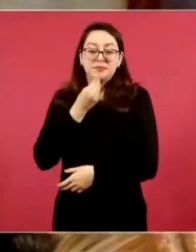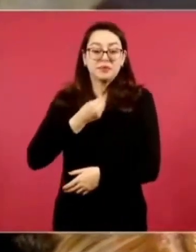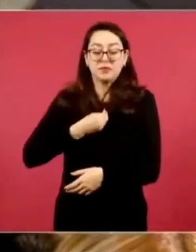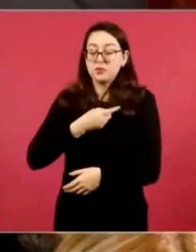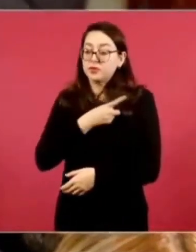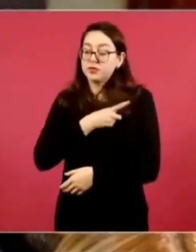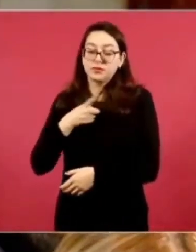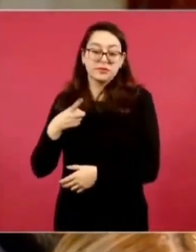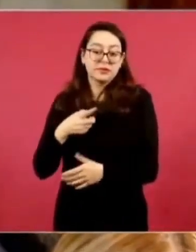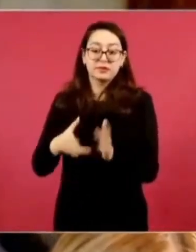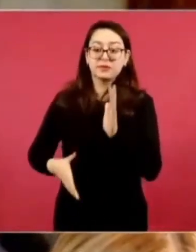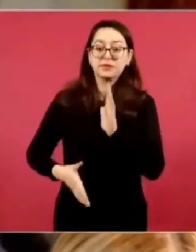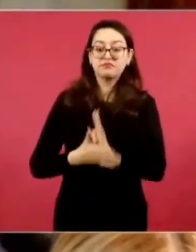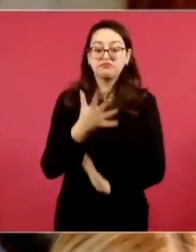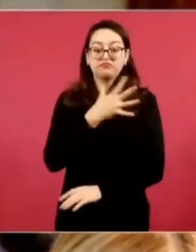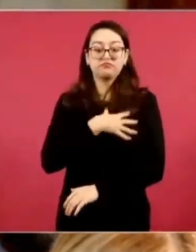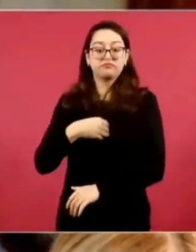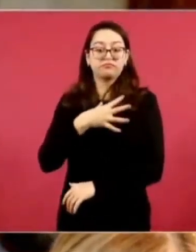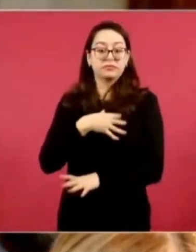hijos.